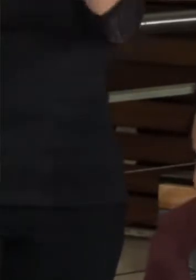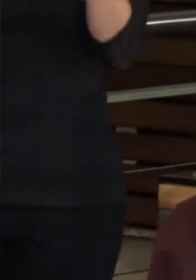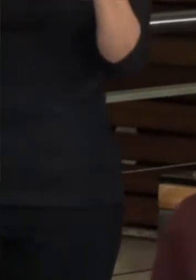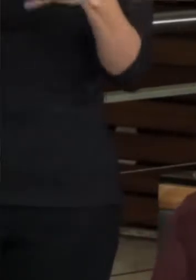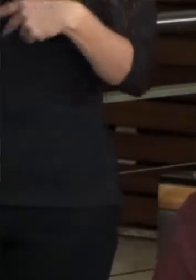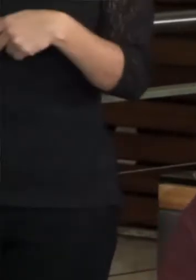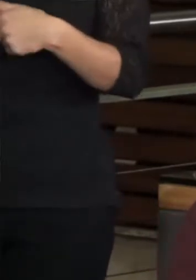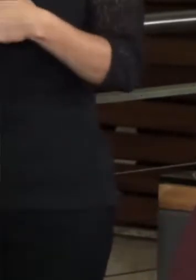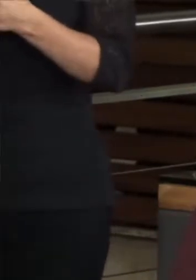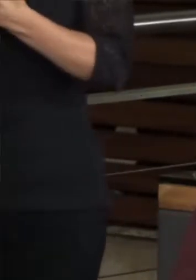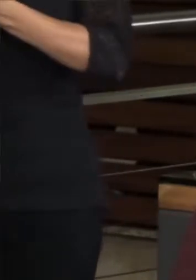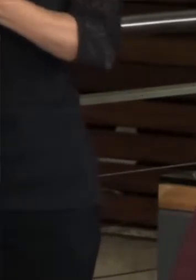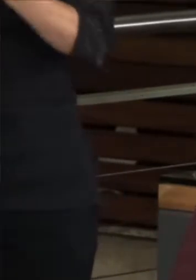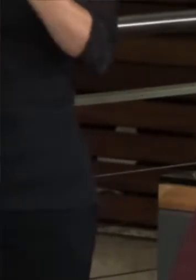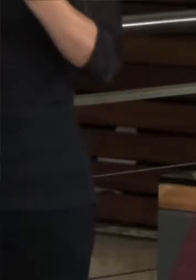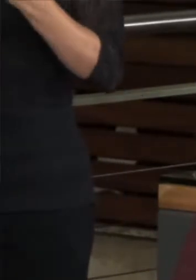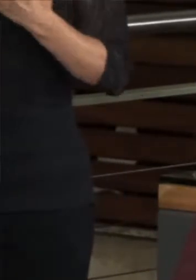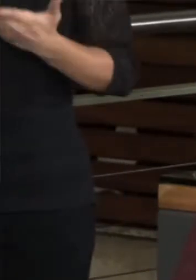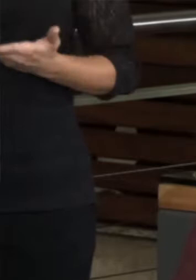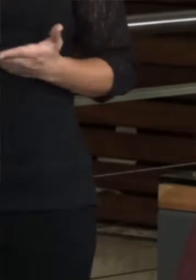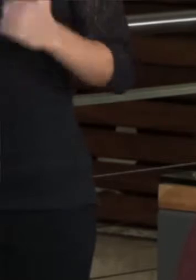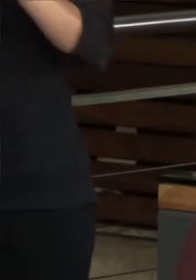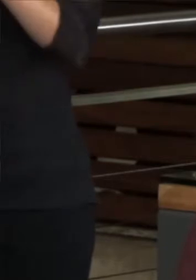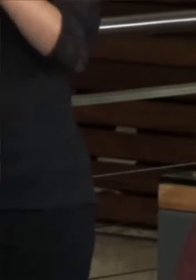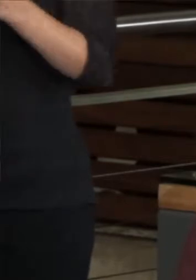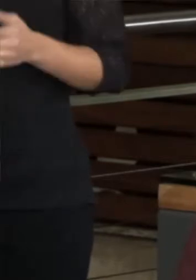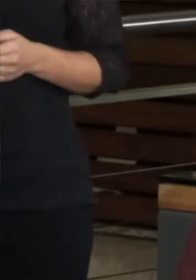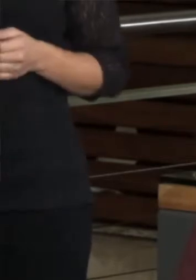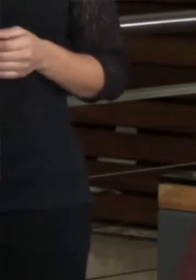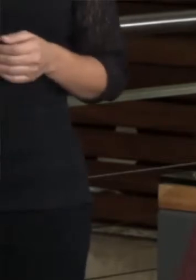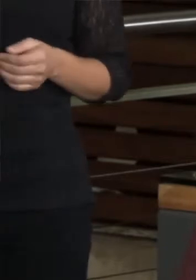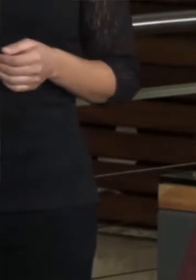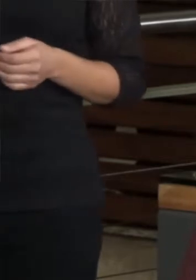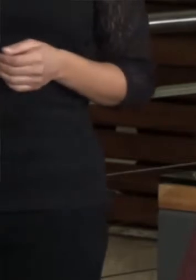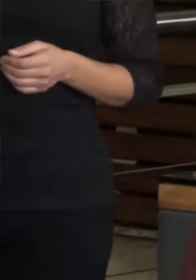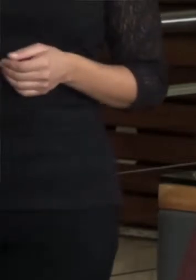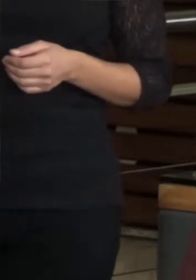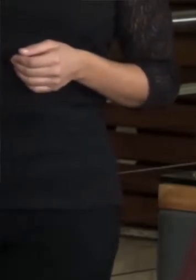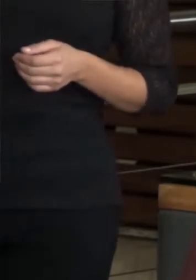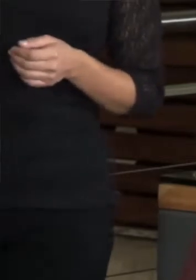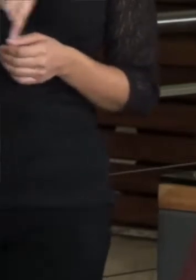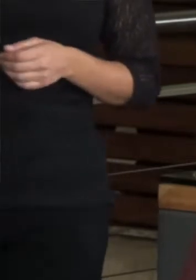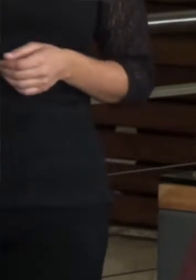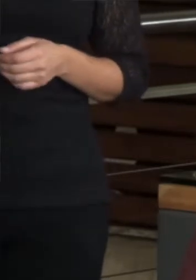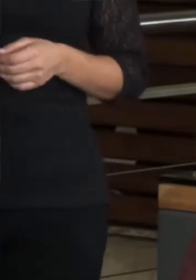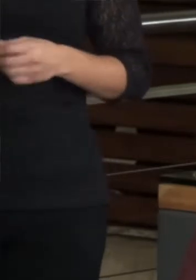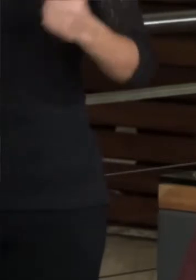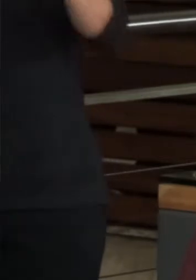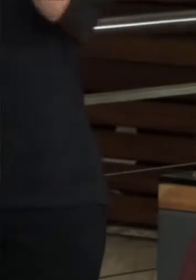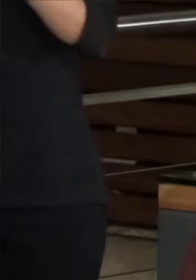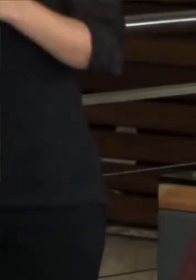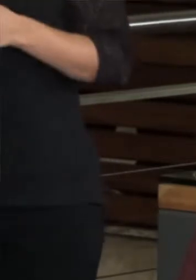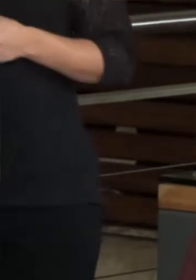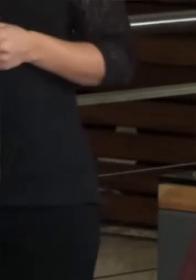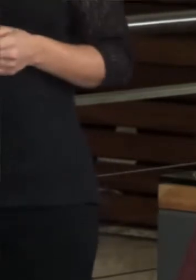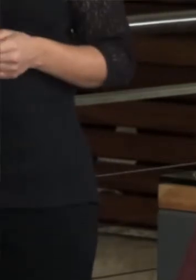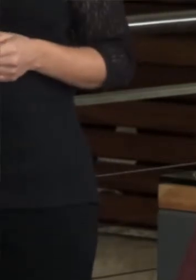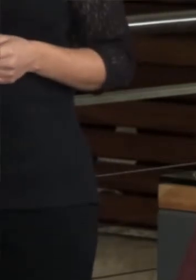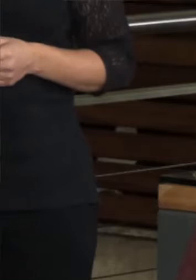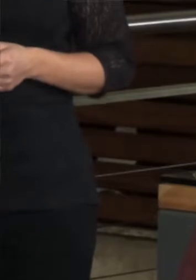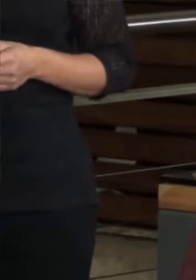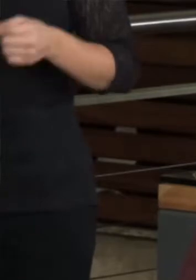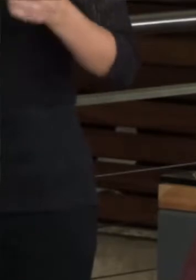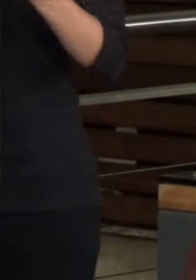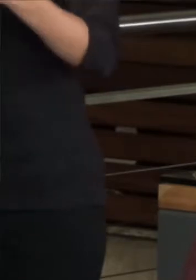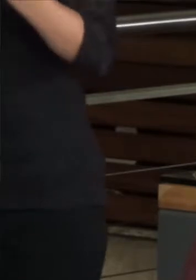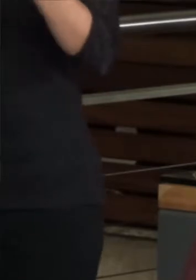y resulta que agustino méxico lo conocí con daniel y nos fuimos estábamos cenando